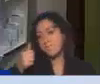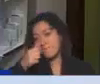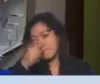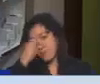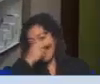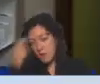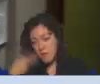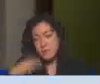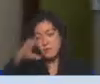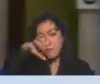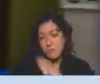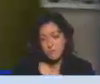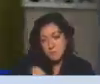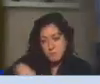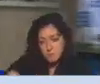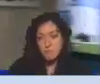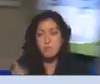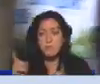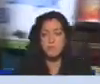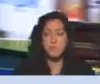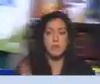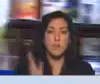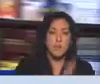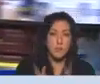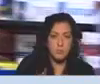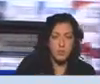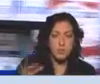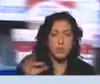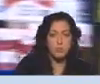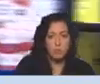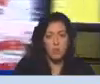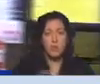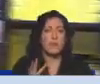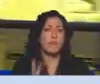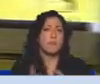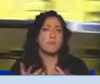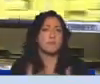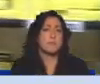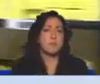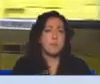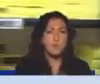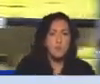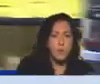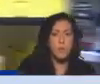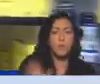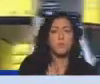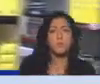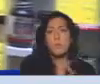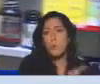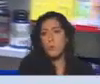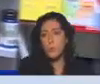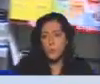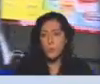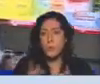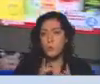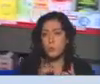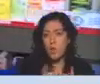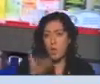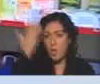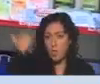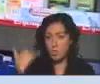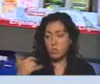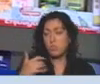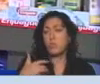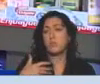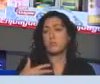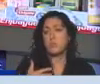prescripción de estudios y también de tratamientos médicos. No se trata de un nuevo sistema que elimina las plataformas digitales que ya estaban funcionando en el